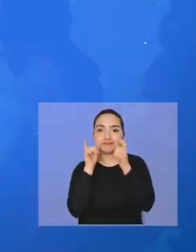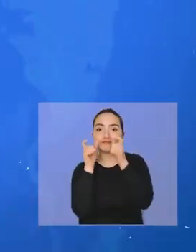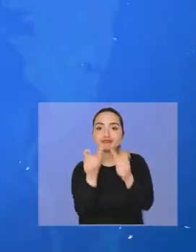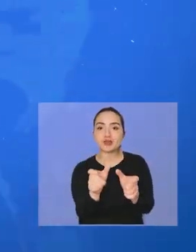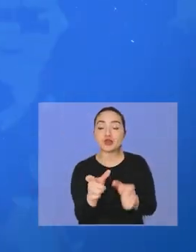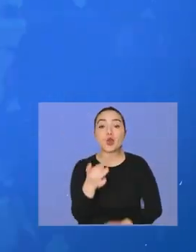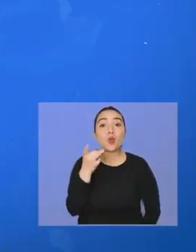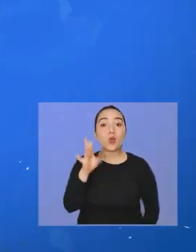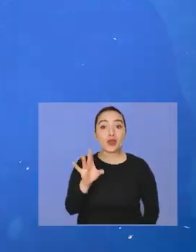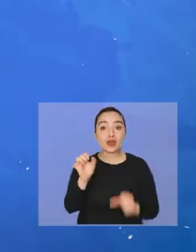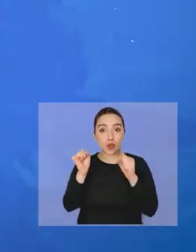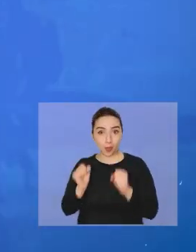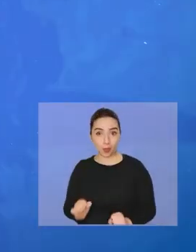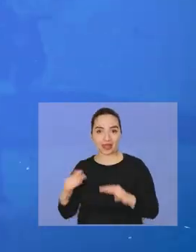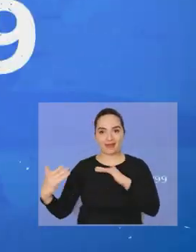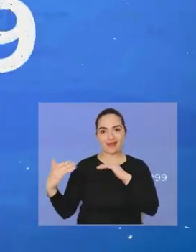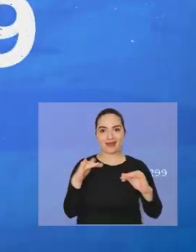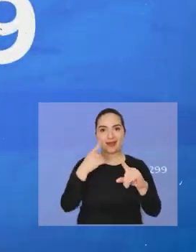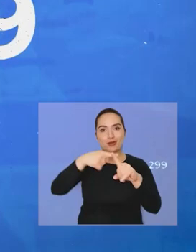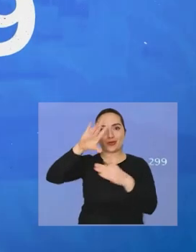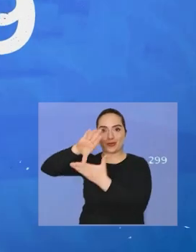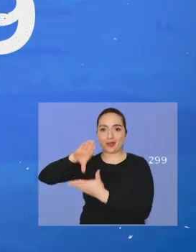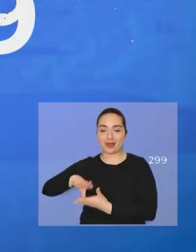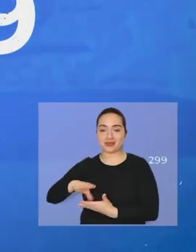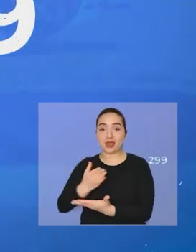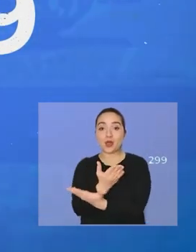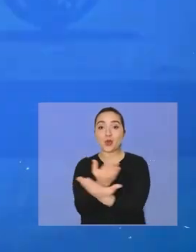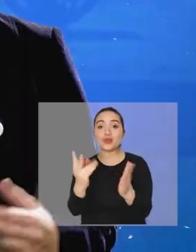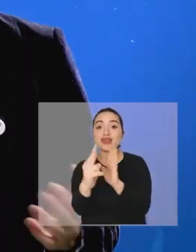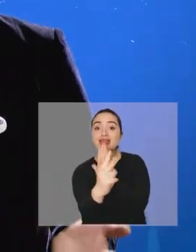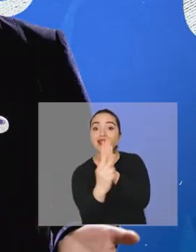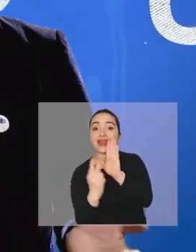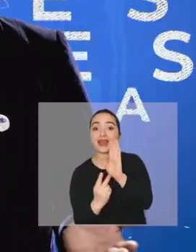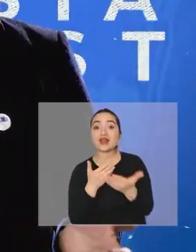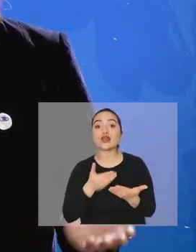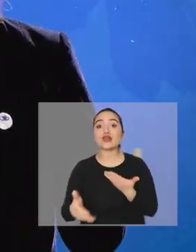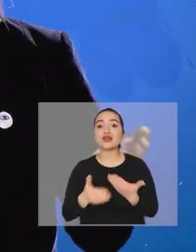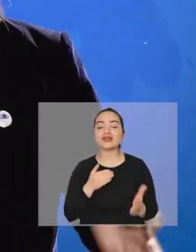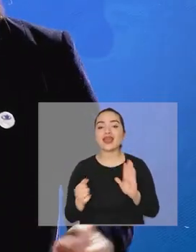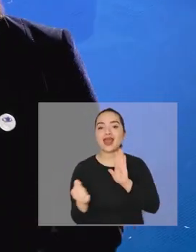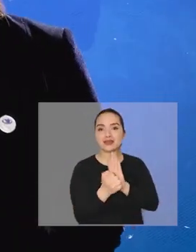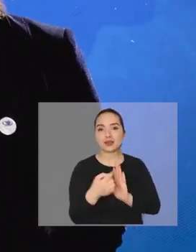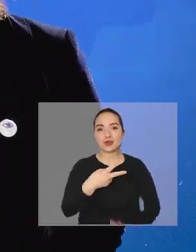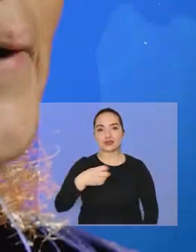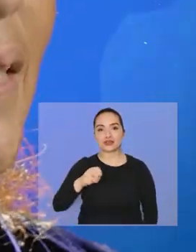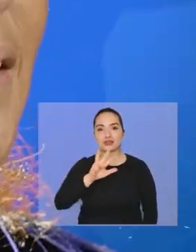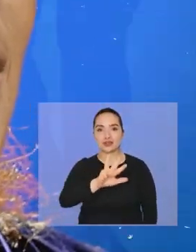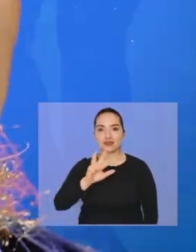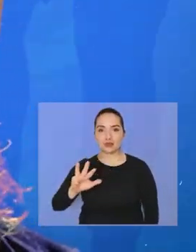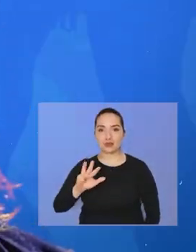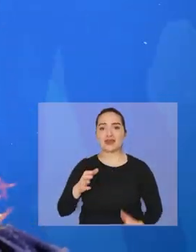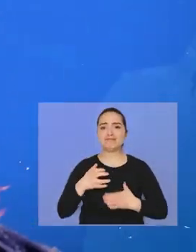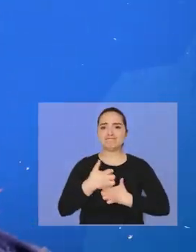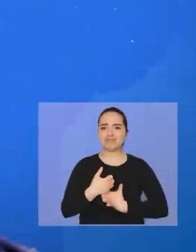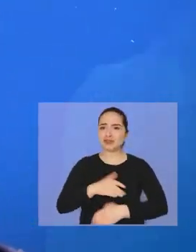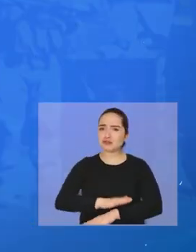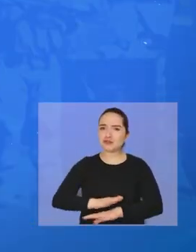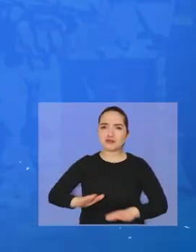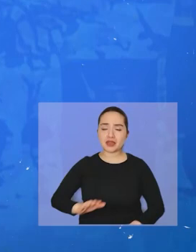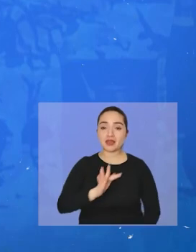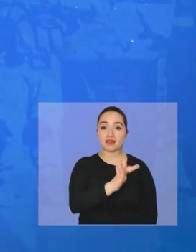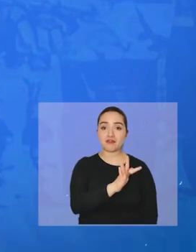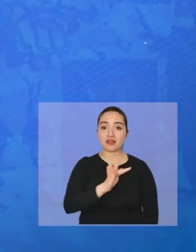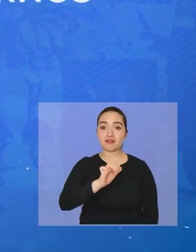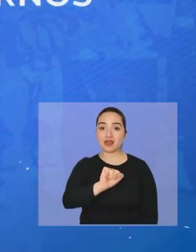a corroborar esto leyendo el artículo 299 de la propuesta de este nuevo texto. Basta de resentimientos.